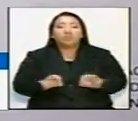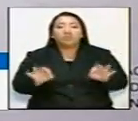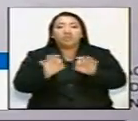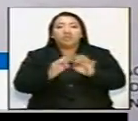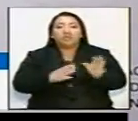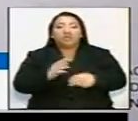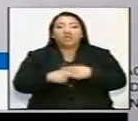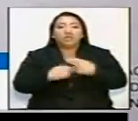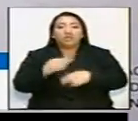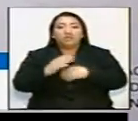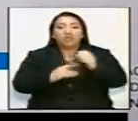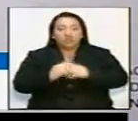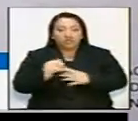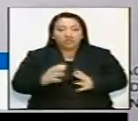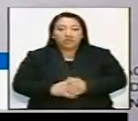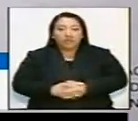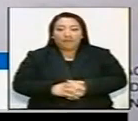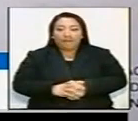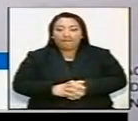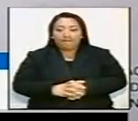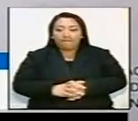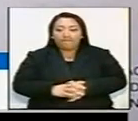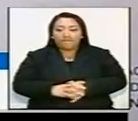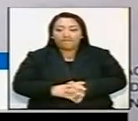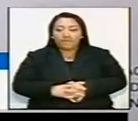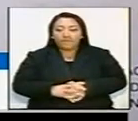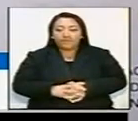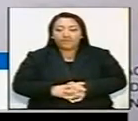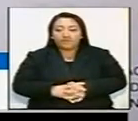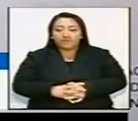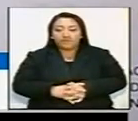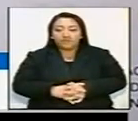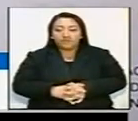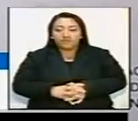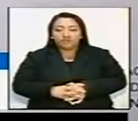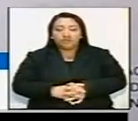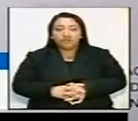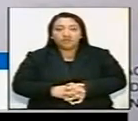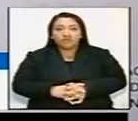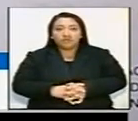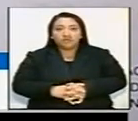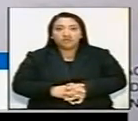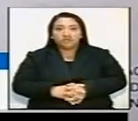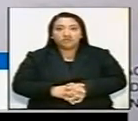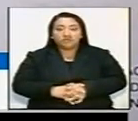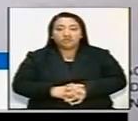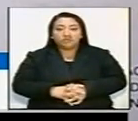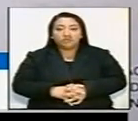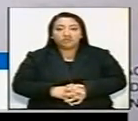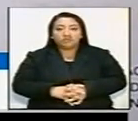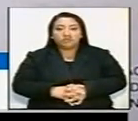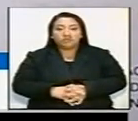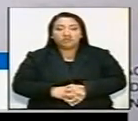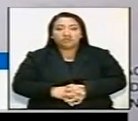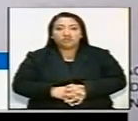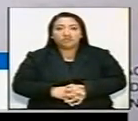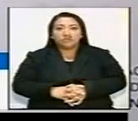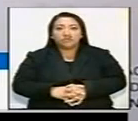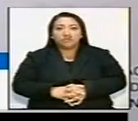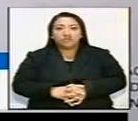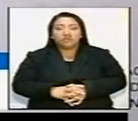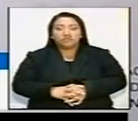el Plan Nacional de Infraestructura. Y los otros 8 objetivos, cada uno tiene sus propios retos y cada uno tiene